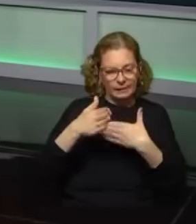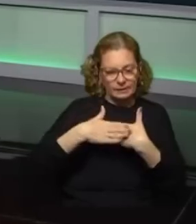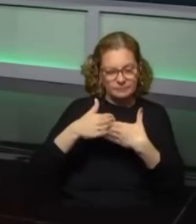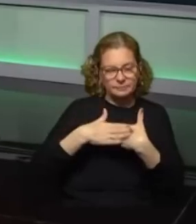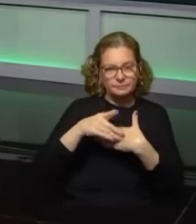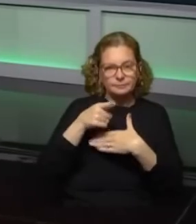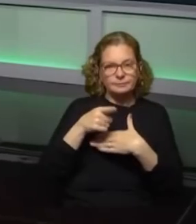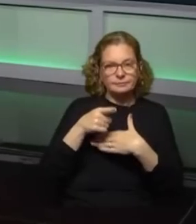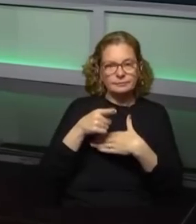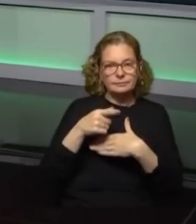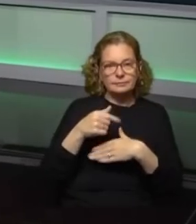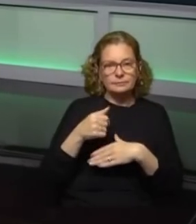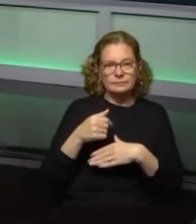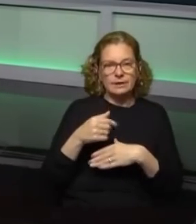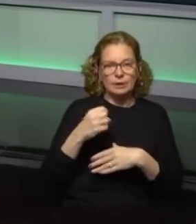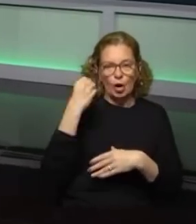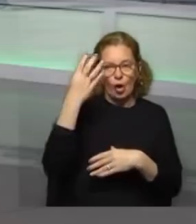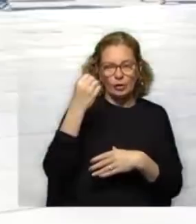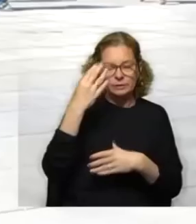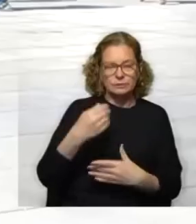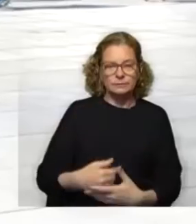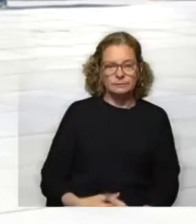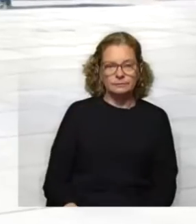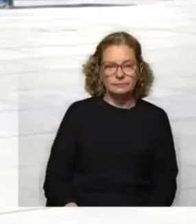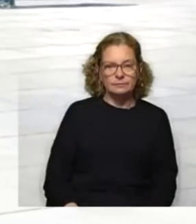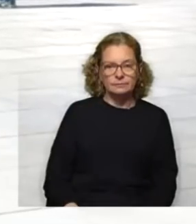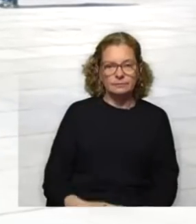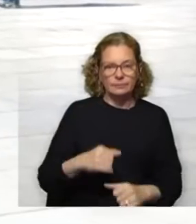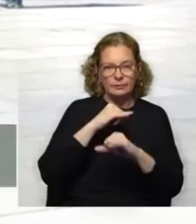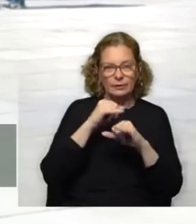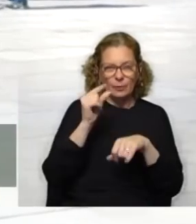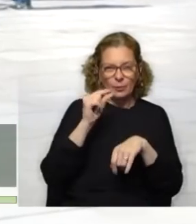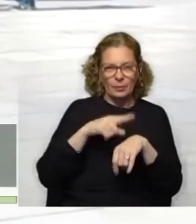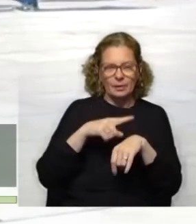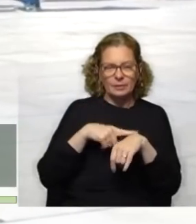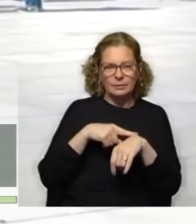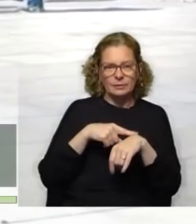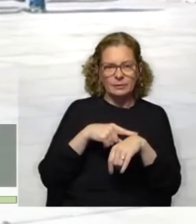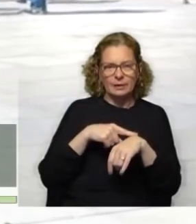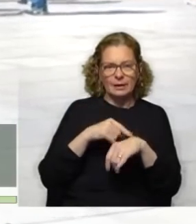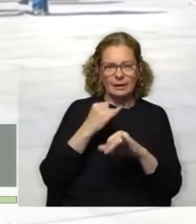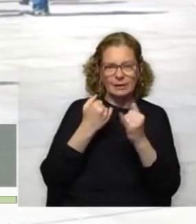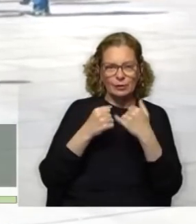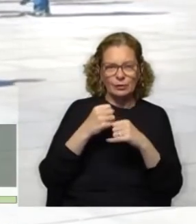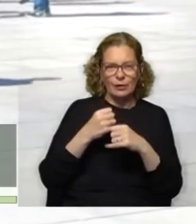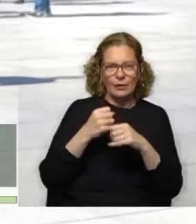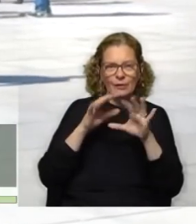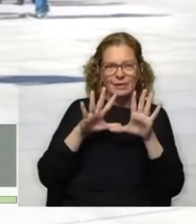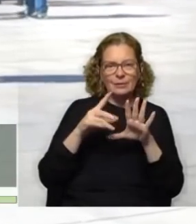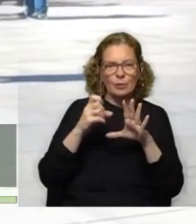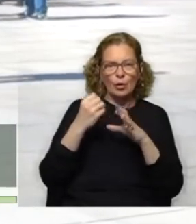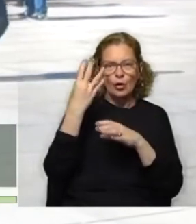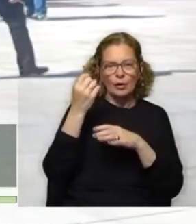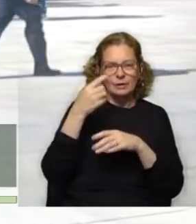los pasos de este emblemático congreso lo finalizó hace minutos la inauguración del vigésimo congreso del partido